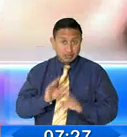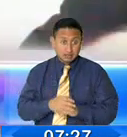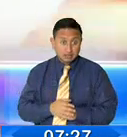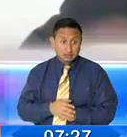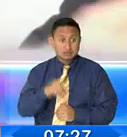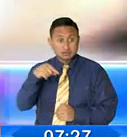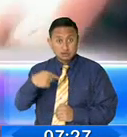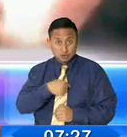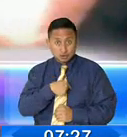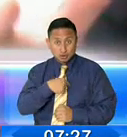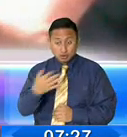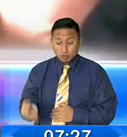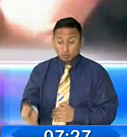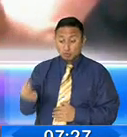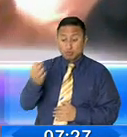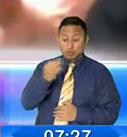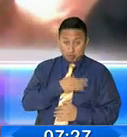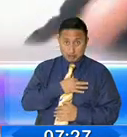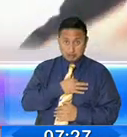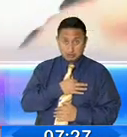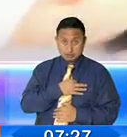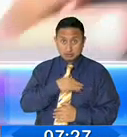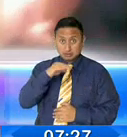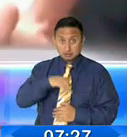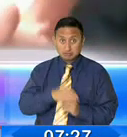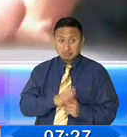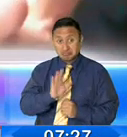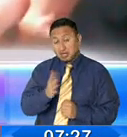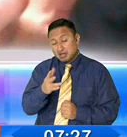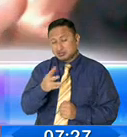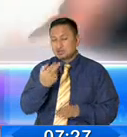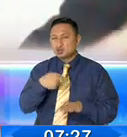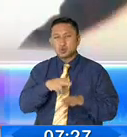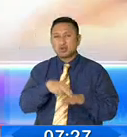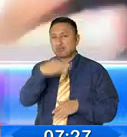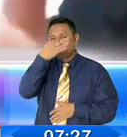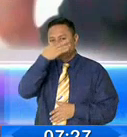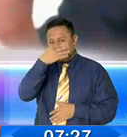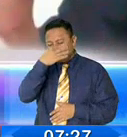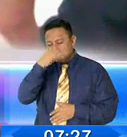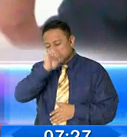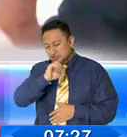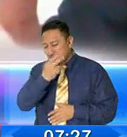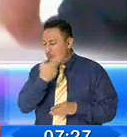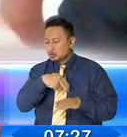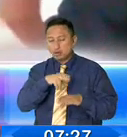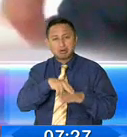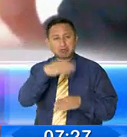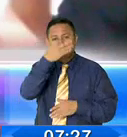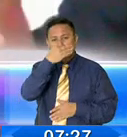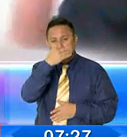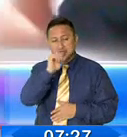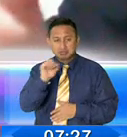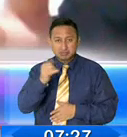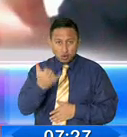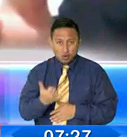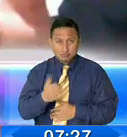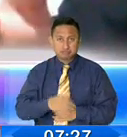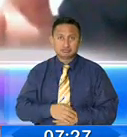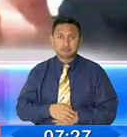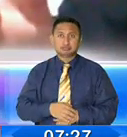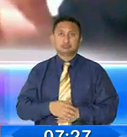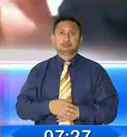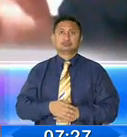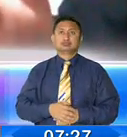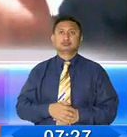nos contagiásemos, sería un resfriado común. Todos tendríamos un resfriado común como los que tenemos 4 o 5 veces al